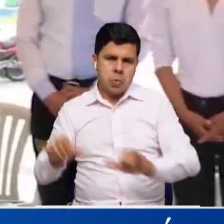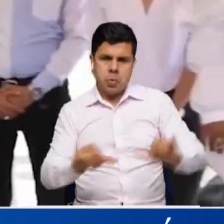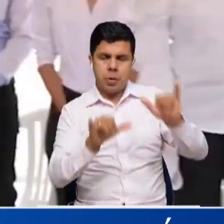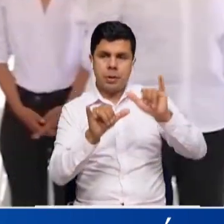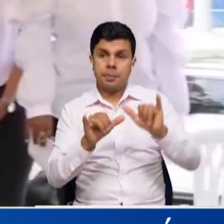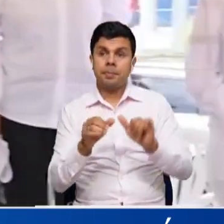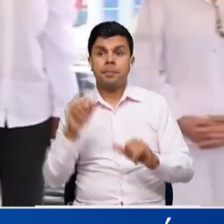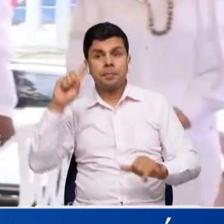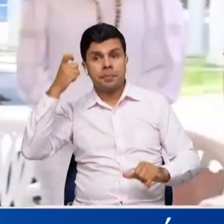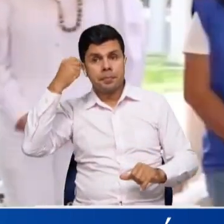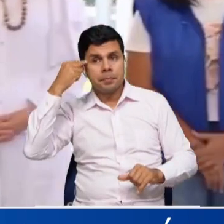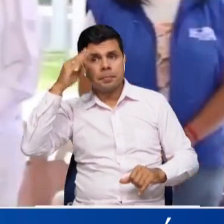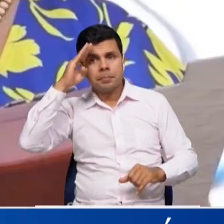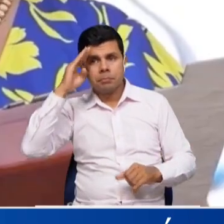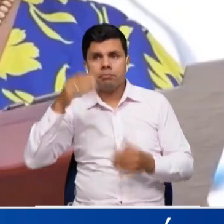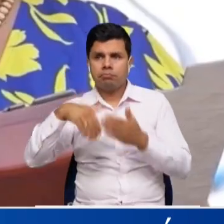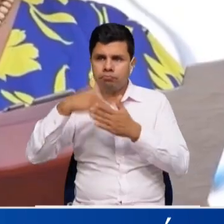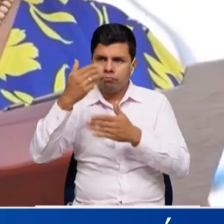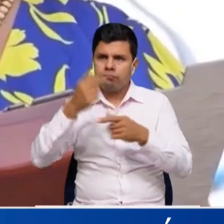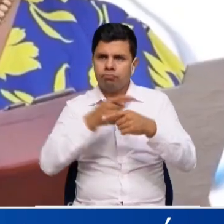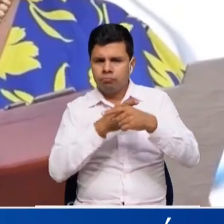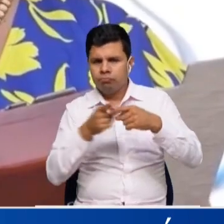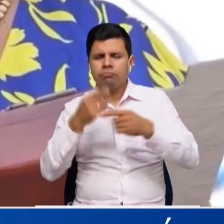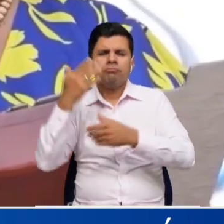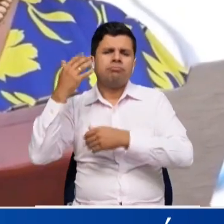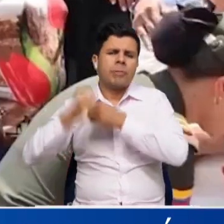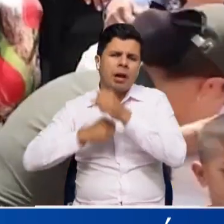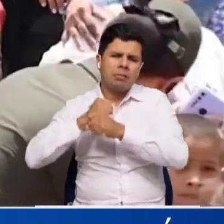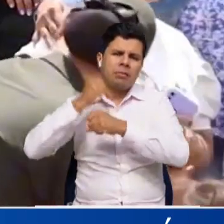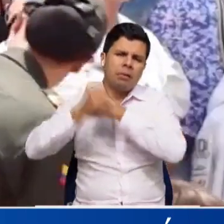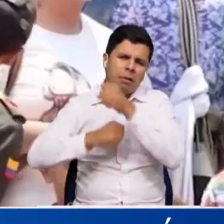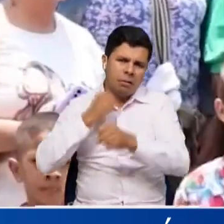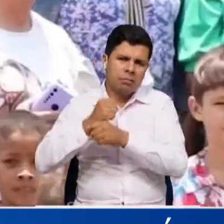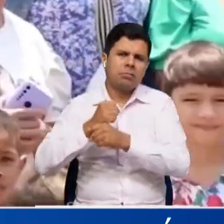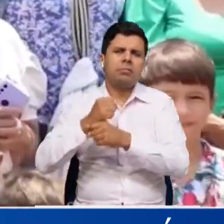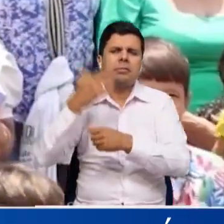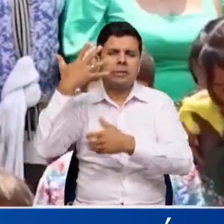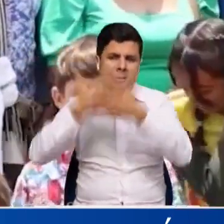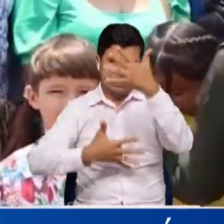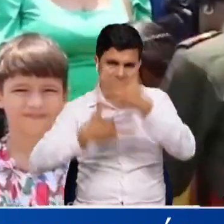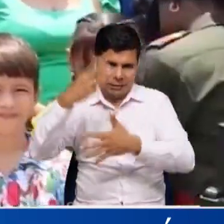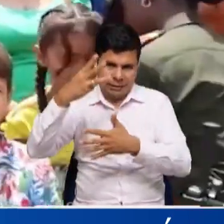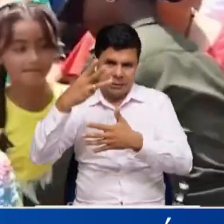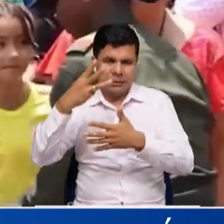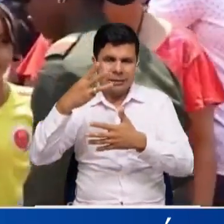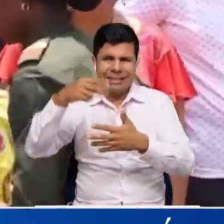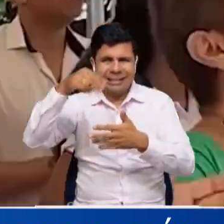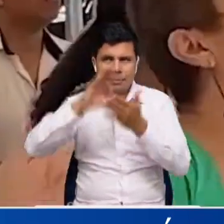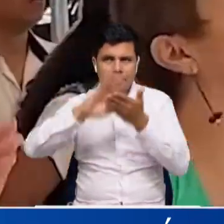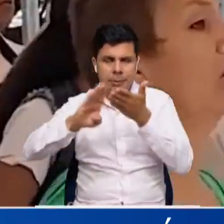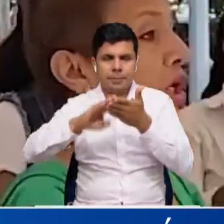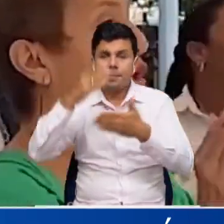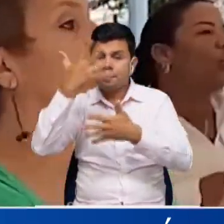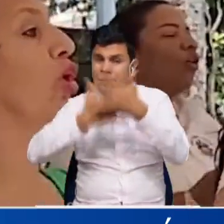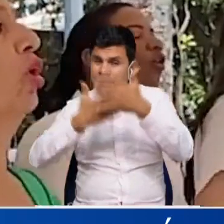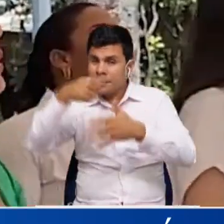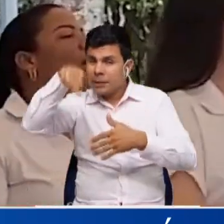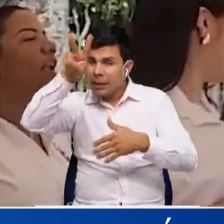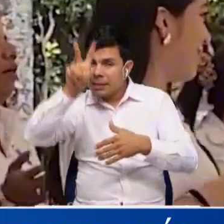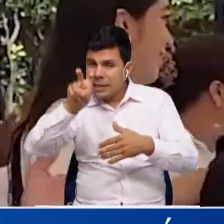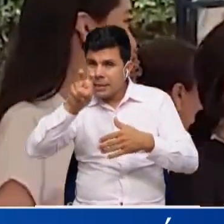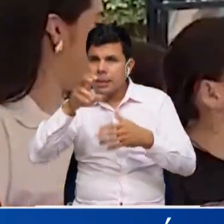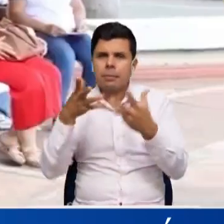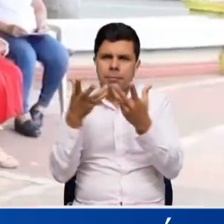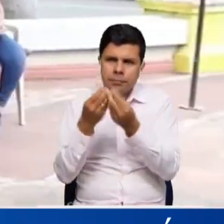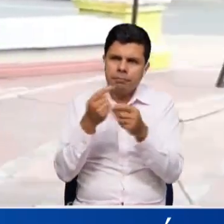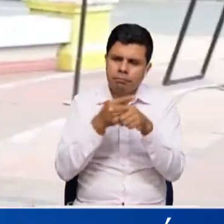la sociedad, inició en Colombia la 37ª Semana por la Paz y en Barranca Bermeja un acto ecuménico se dio en la